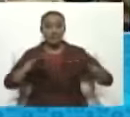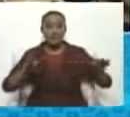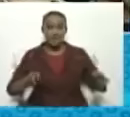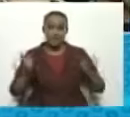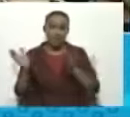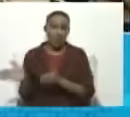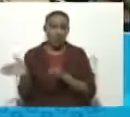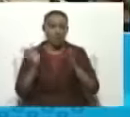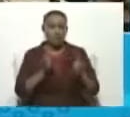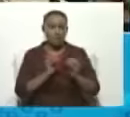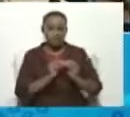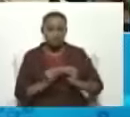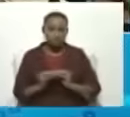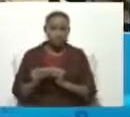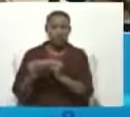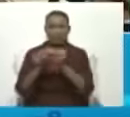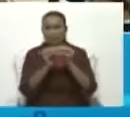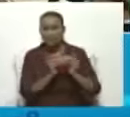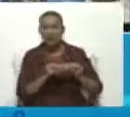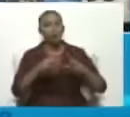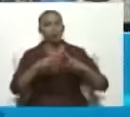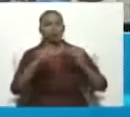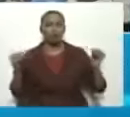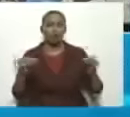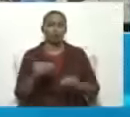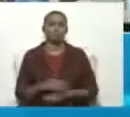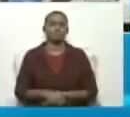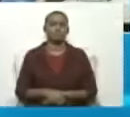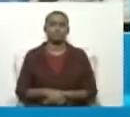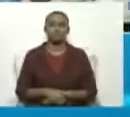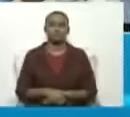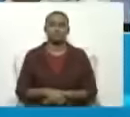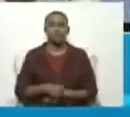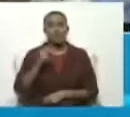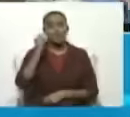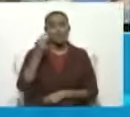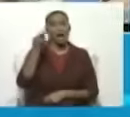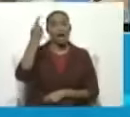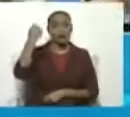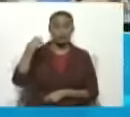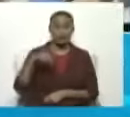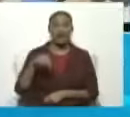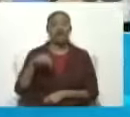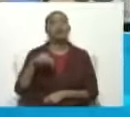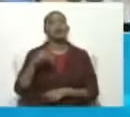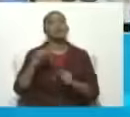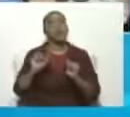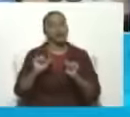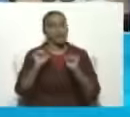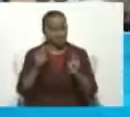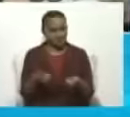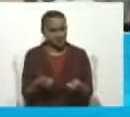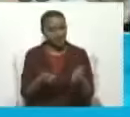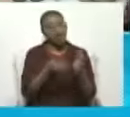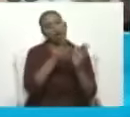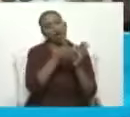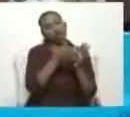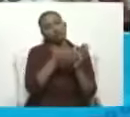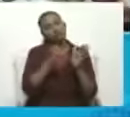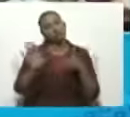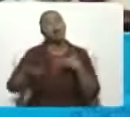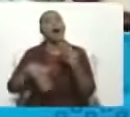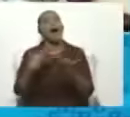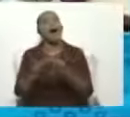electorales y el día de ayer el proceso de constitución, apertura, cierre y transmisión. Es importante